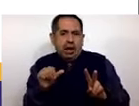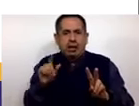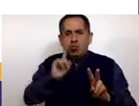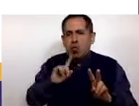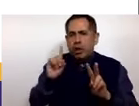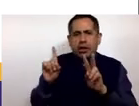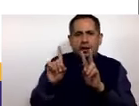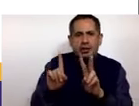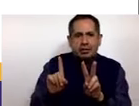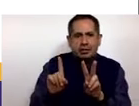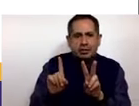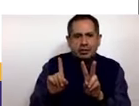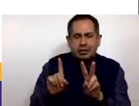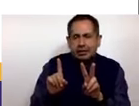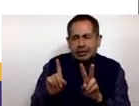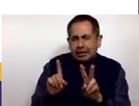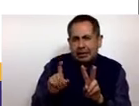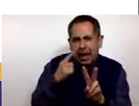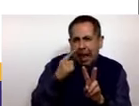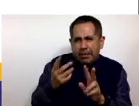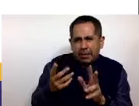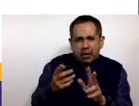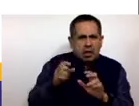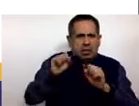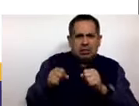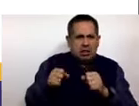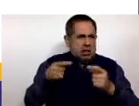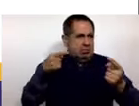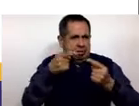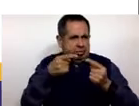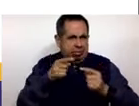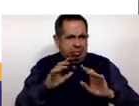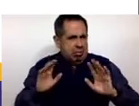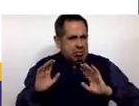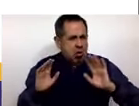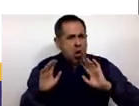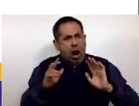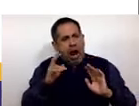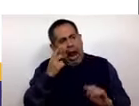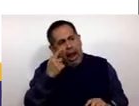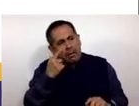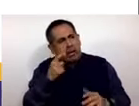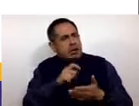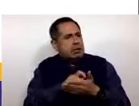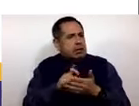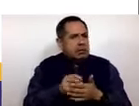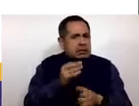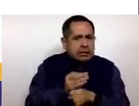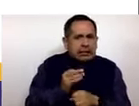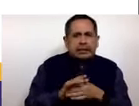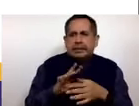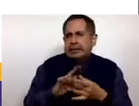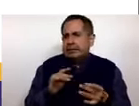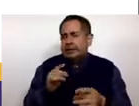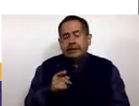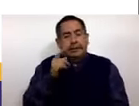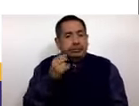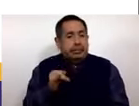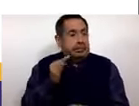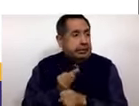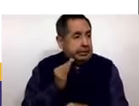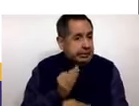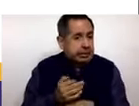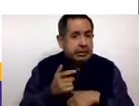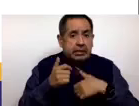en un colegiado, sin agredirlos a través del chiste, de la ironía, de la